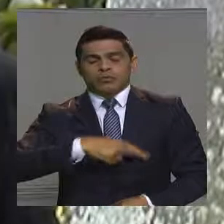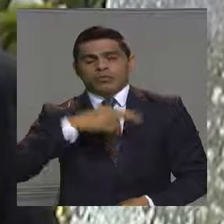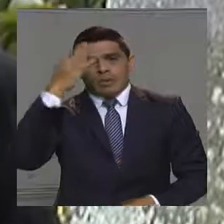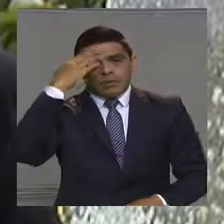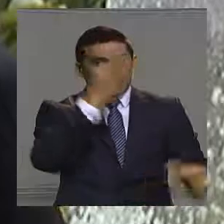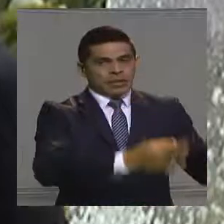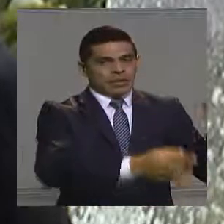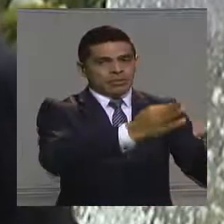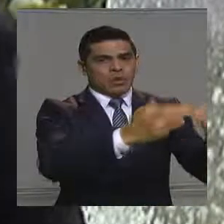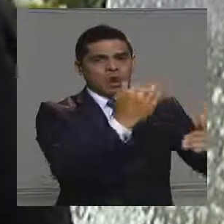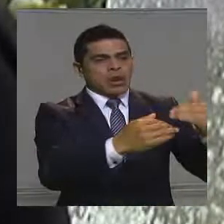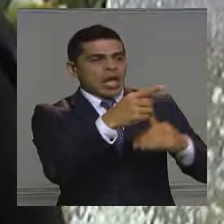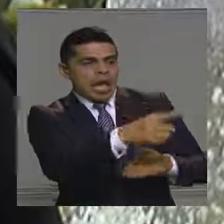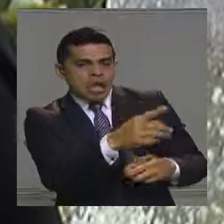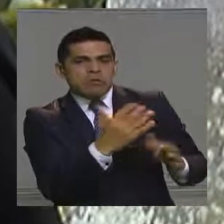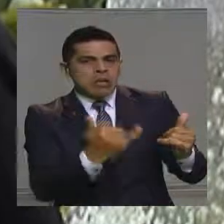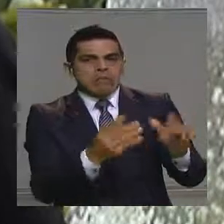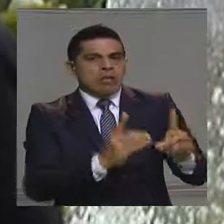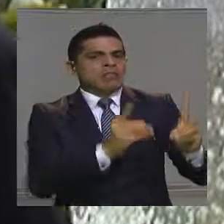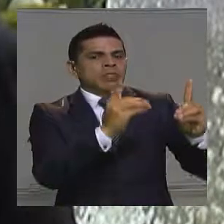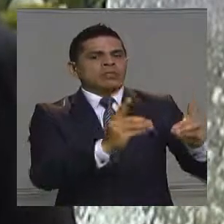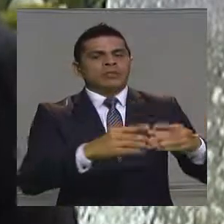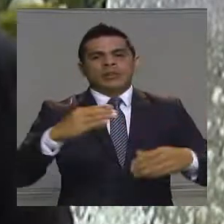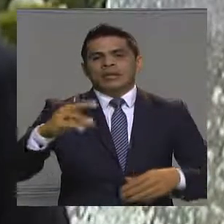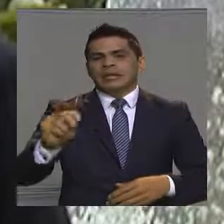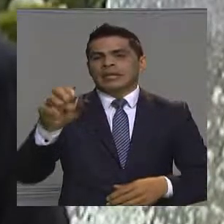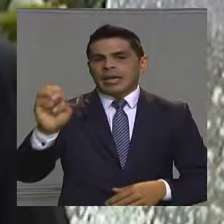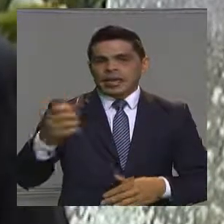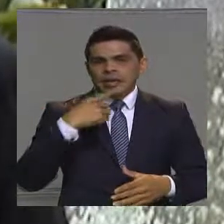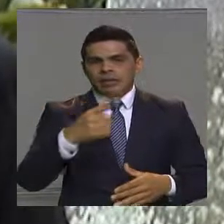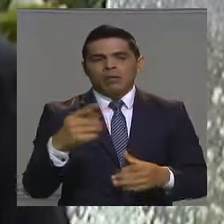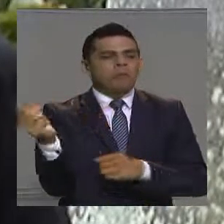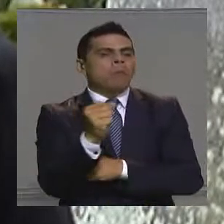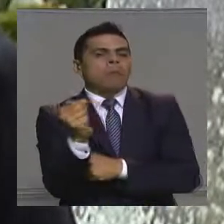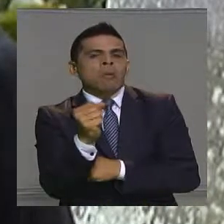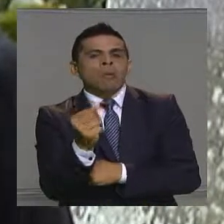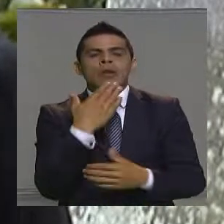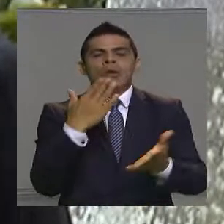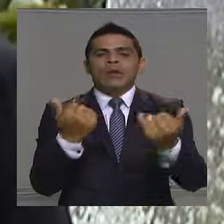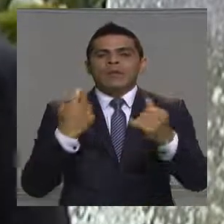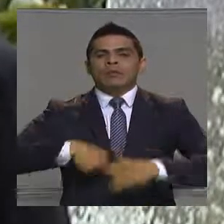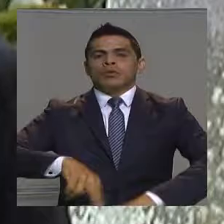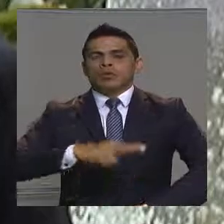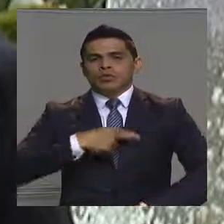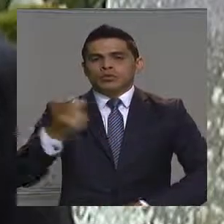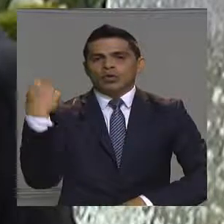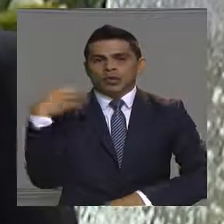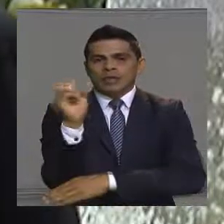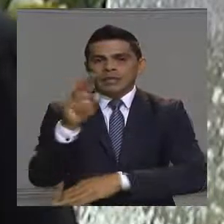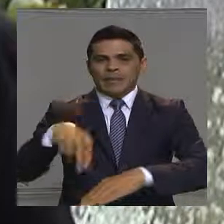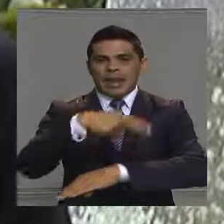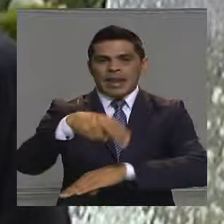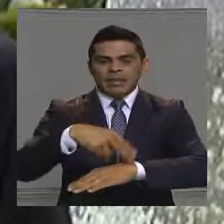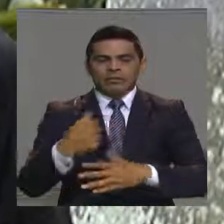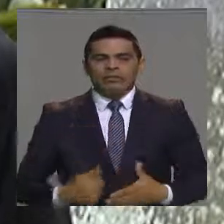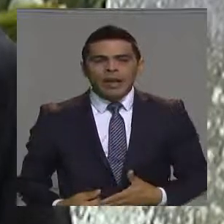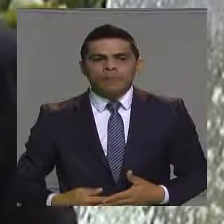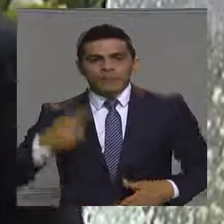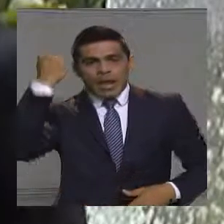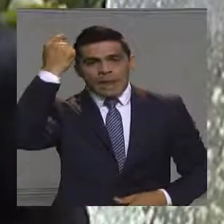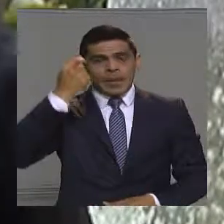debe estar preparando una sentencia y el Consejo Nacional Electoral va a desatender la decisión que hiciera ayer o que tomara ayer el Parlamento Nacional. La